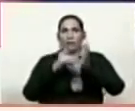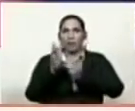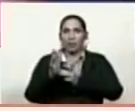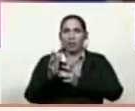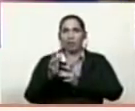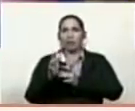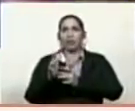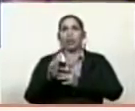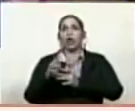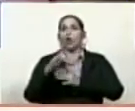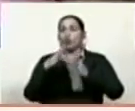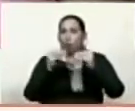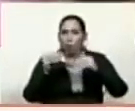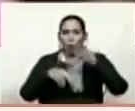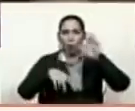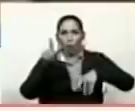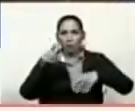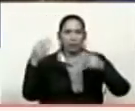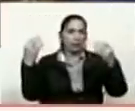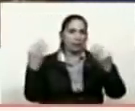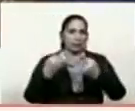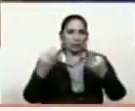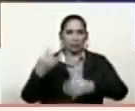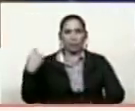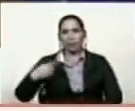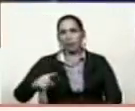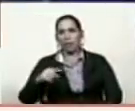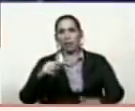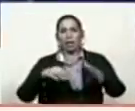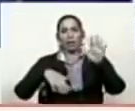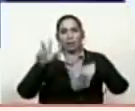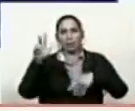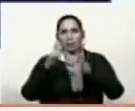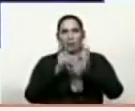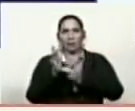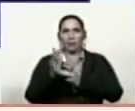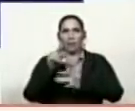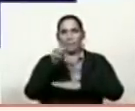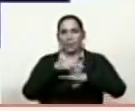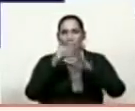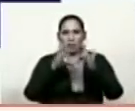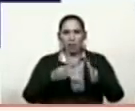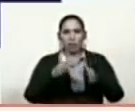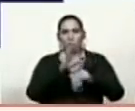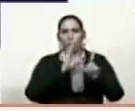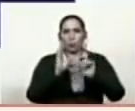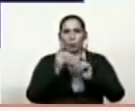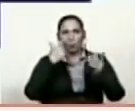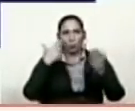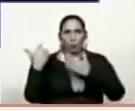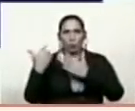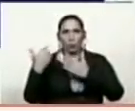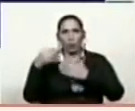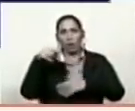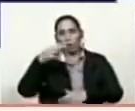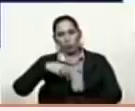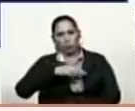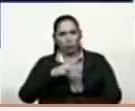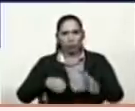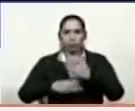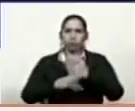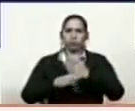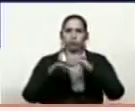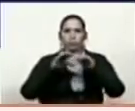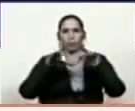siempre su 13. Muchísimas gracias, gran parte de las palabras del ministro del Poder Popular para la Cultura, Ernesto Villegas. Nosotros continuamos acá en esta